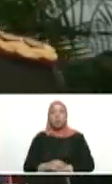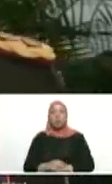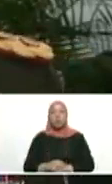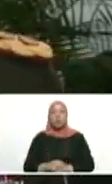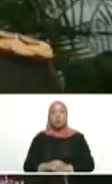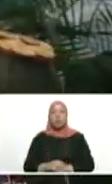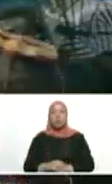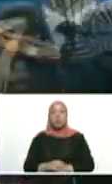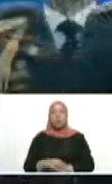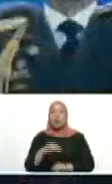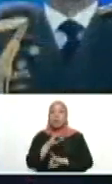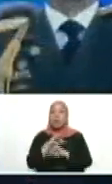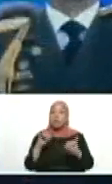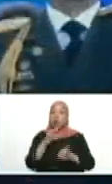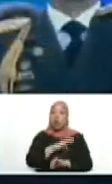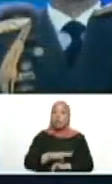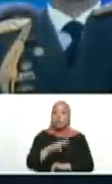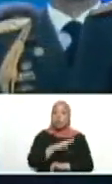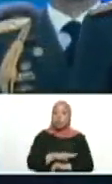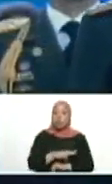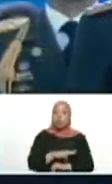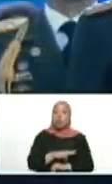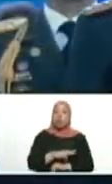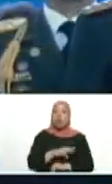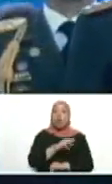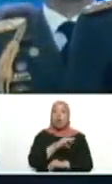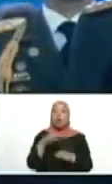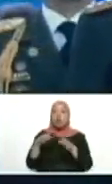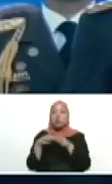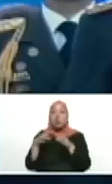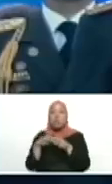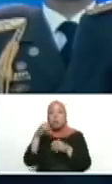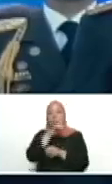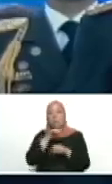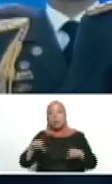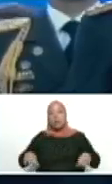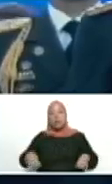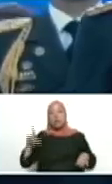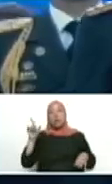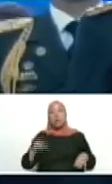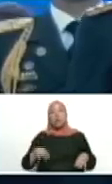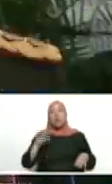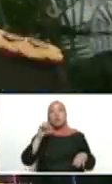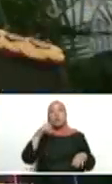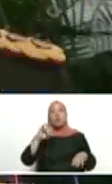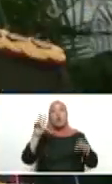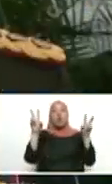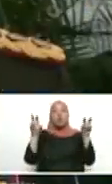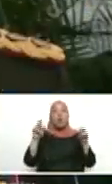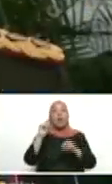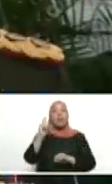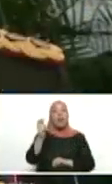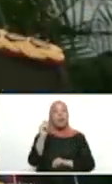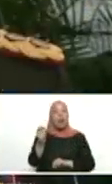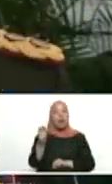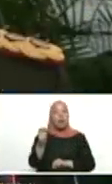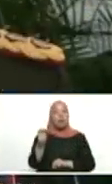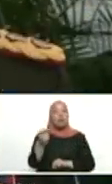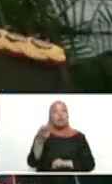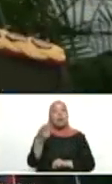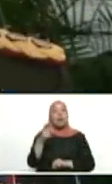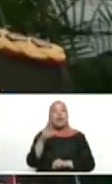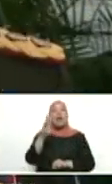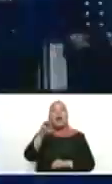Entrega la Milicia Nacional Bolivariana fortalecida, misión cumplida. Y él irá a cumplir nuevas tareas de alto